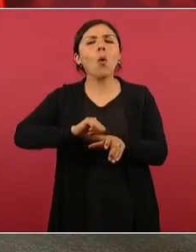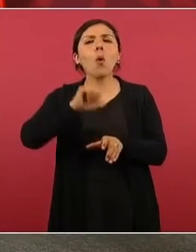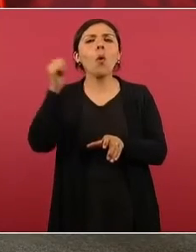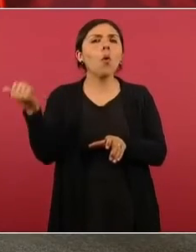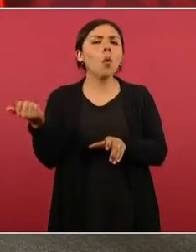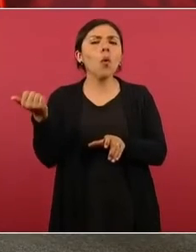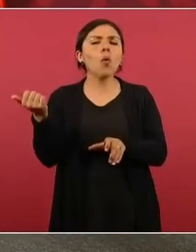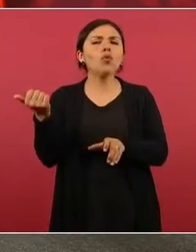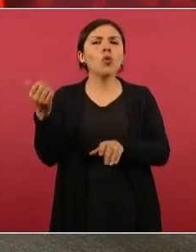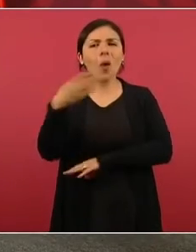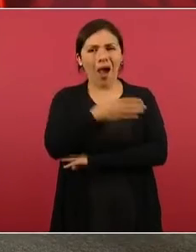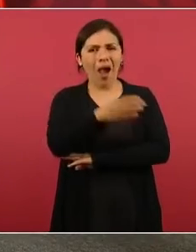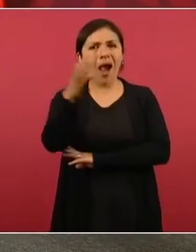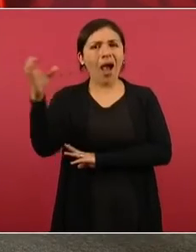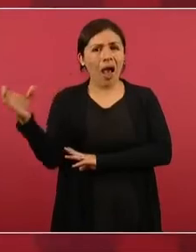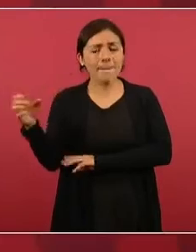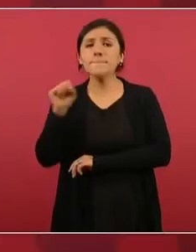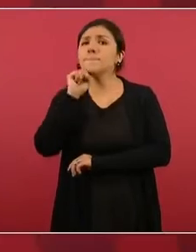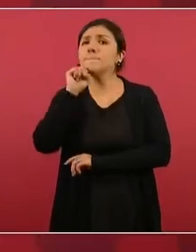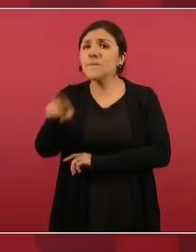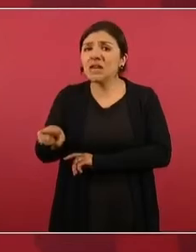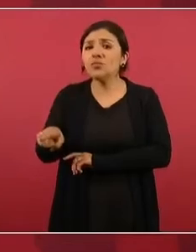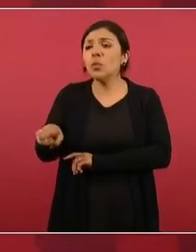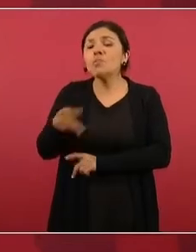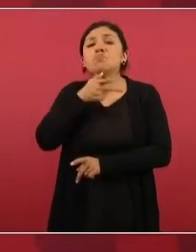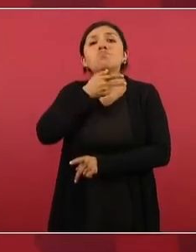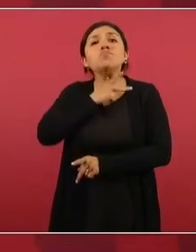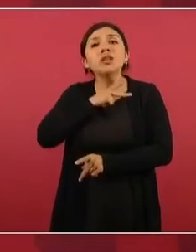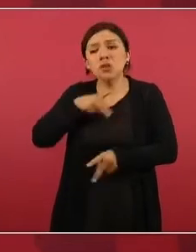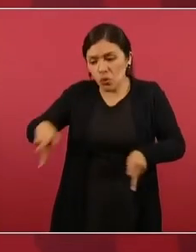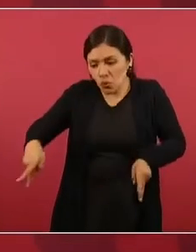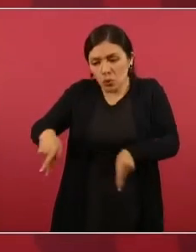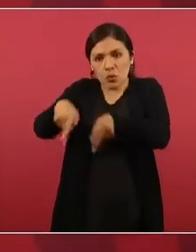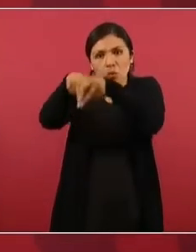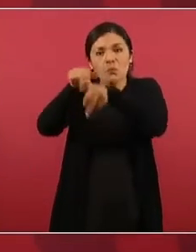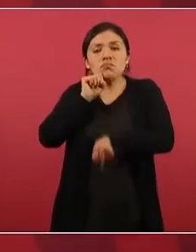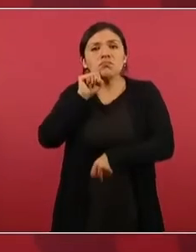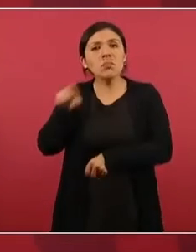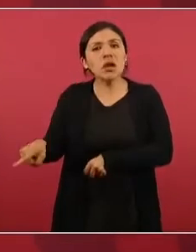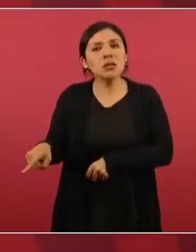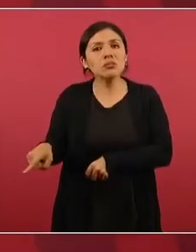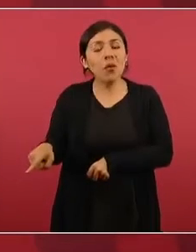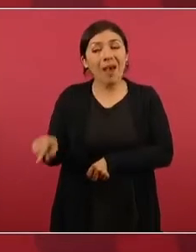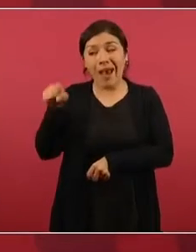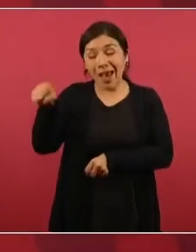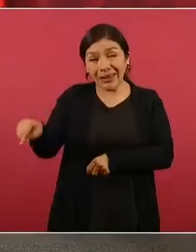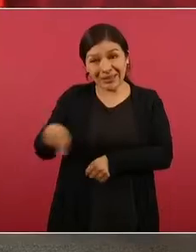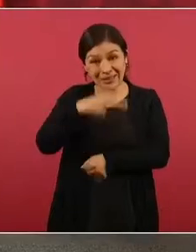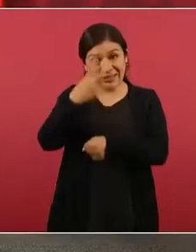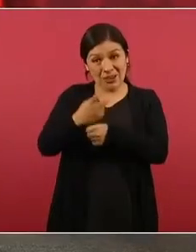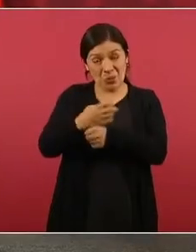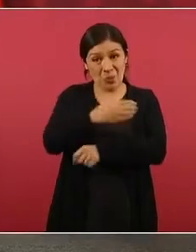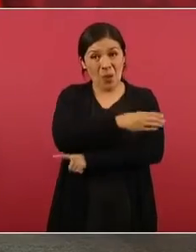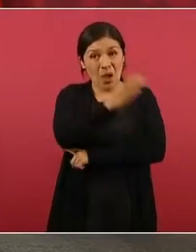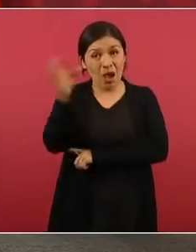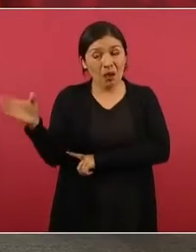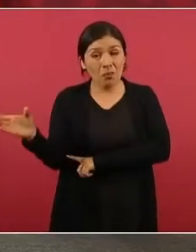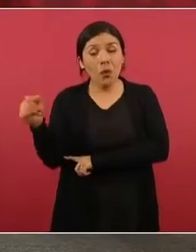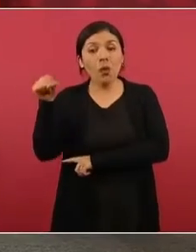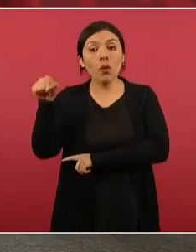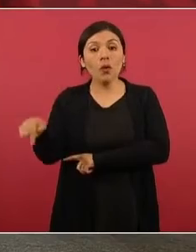otro campo y es el mismo yacimiento, y ese campo